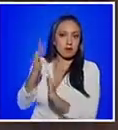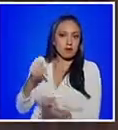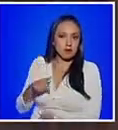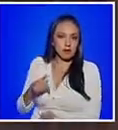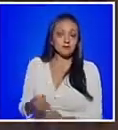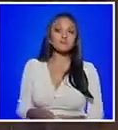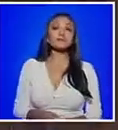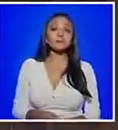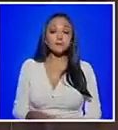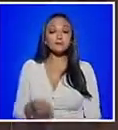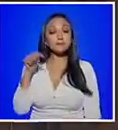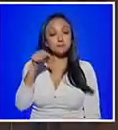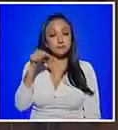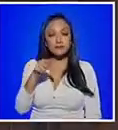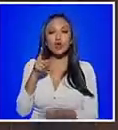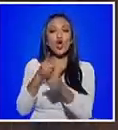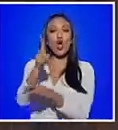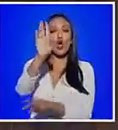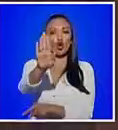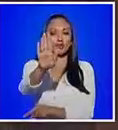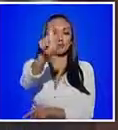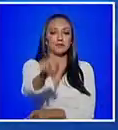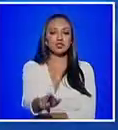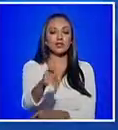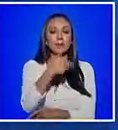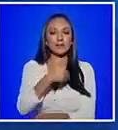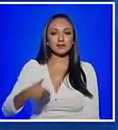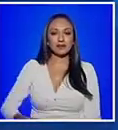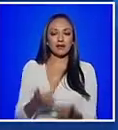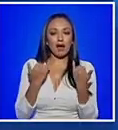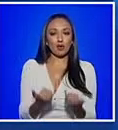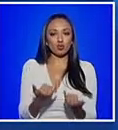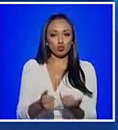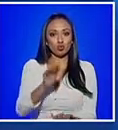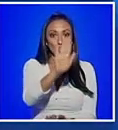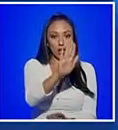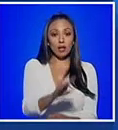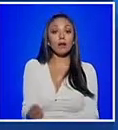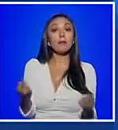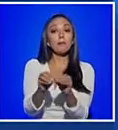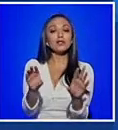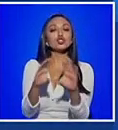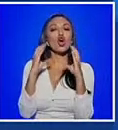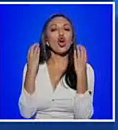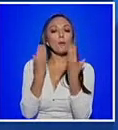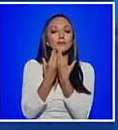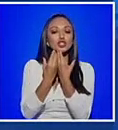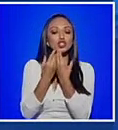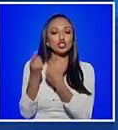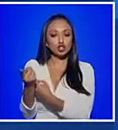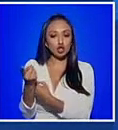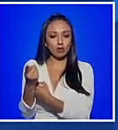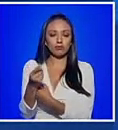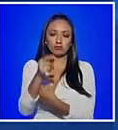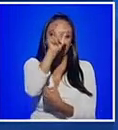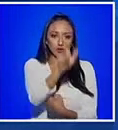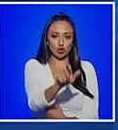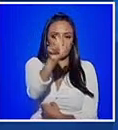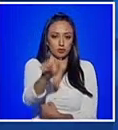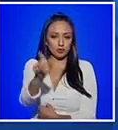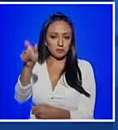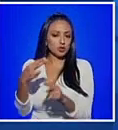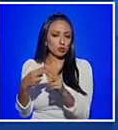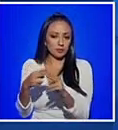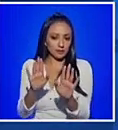protección en contra del actual presidente de la Asamblea, Virgilio Saquicela, y de los integrantes de la comisión ad hoc, Pedro Zapata, Peter